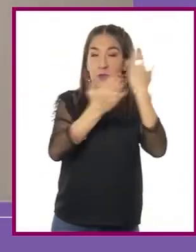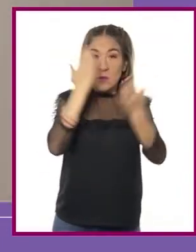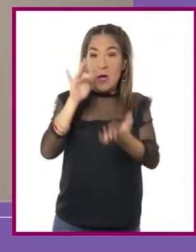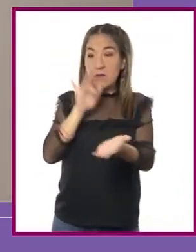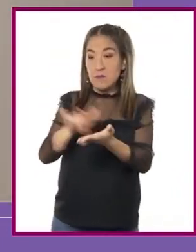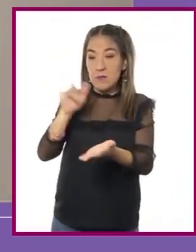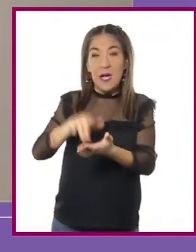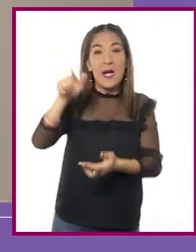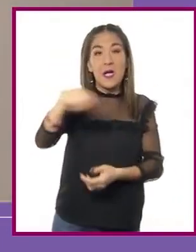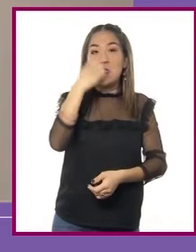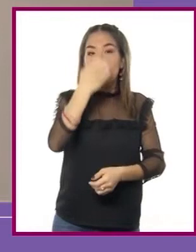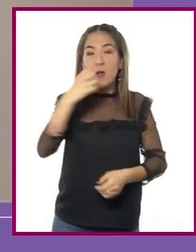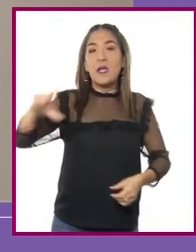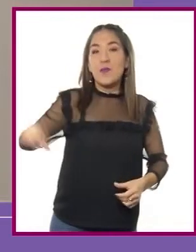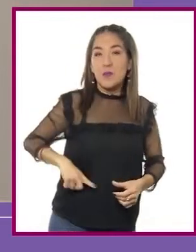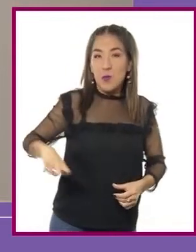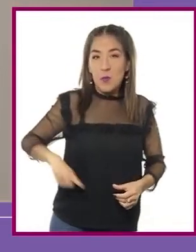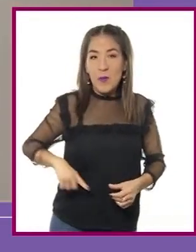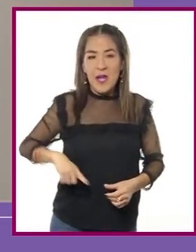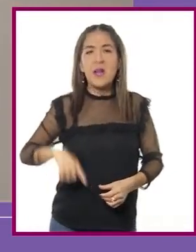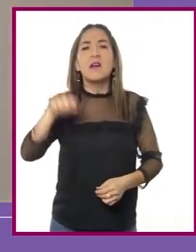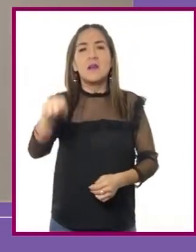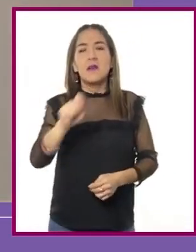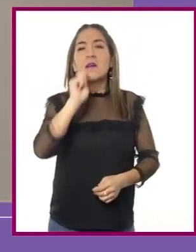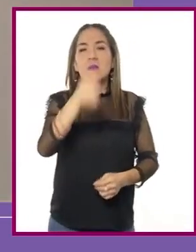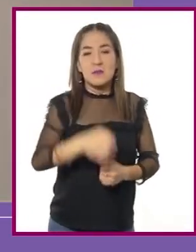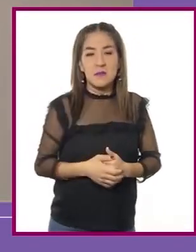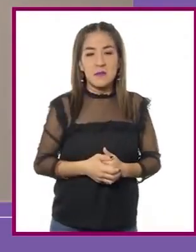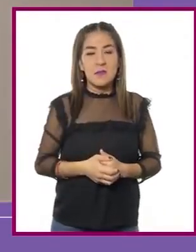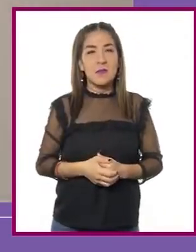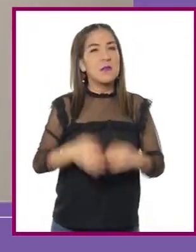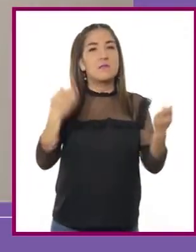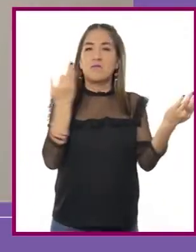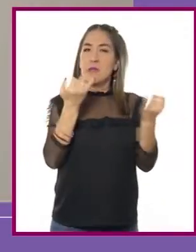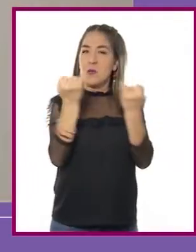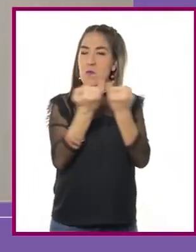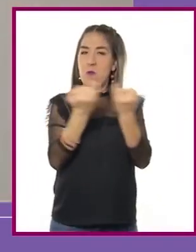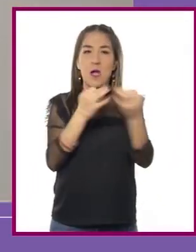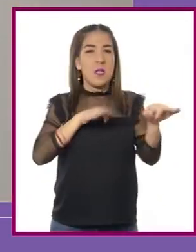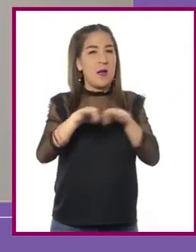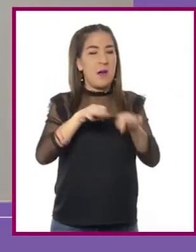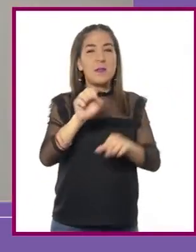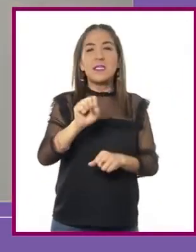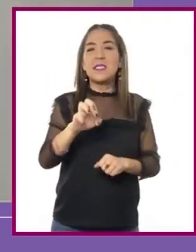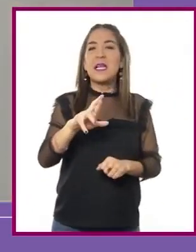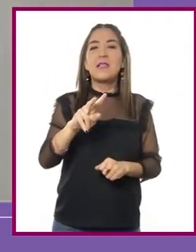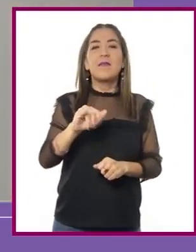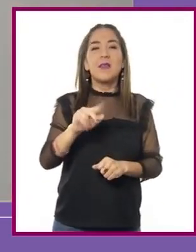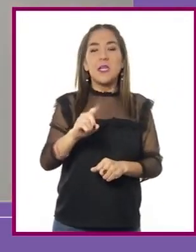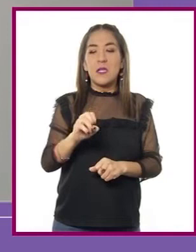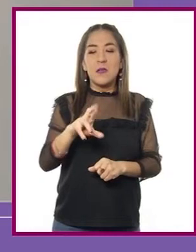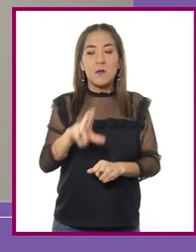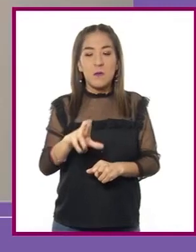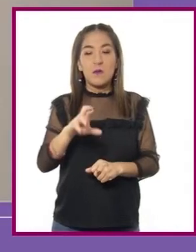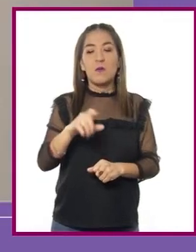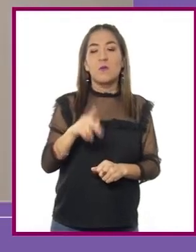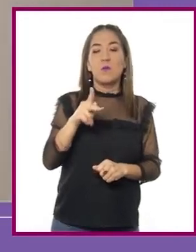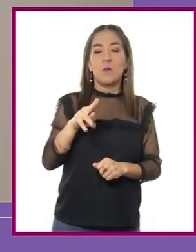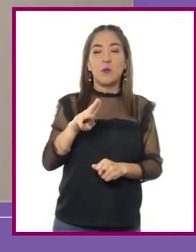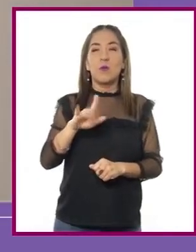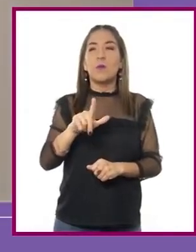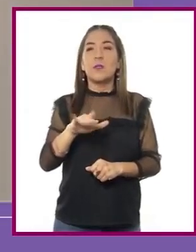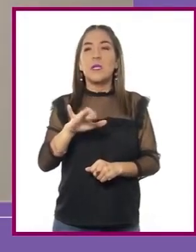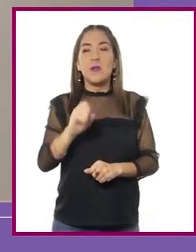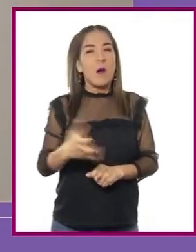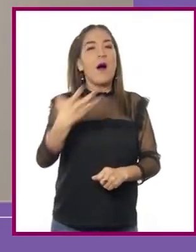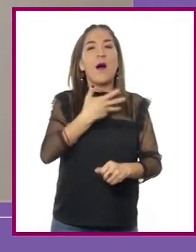gobierno federal o estatal, somos servidoras y servidores públicos. Cumplimos con leyes y